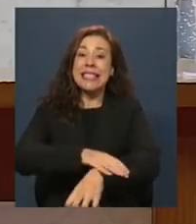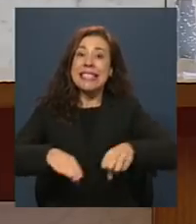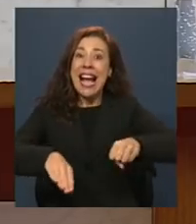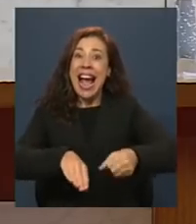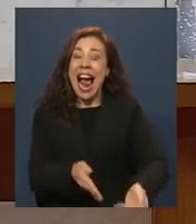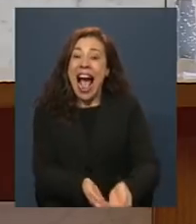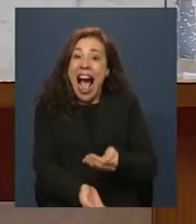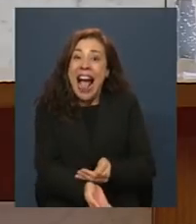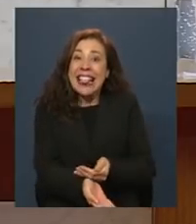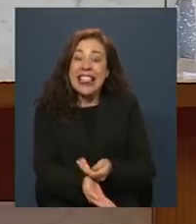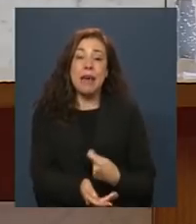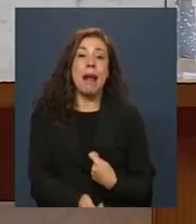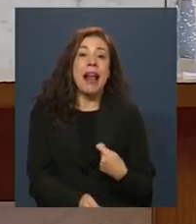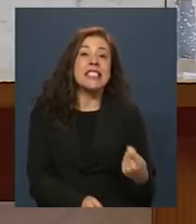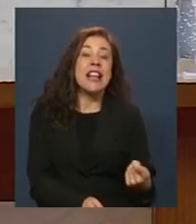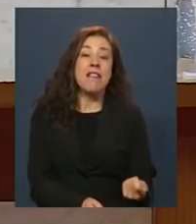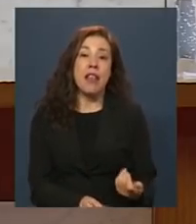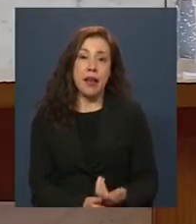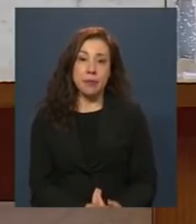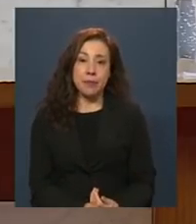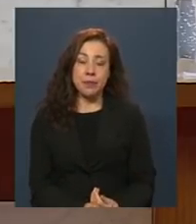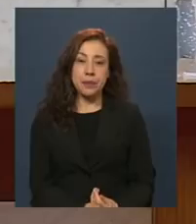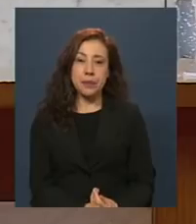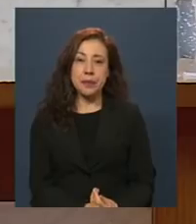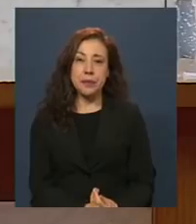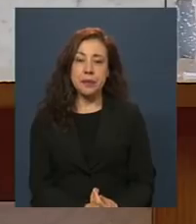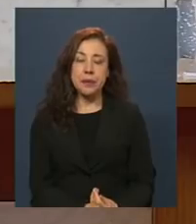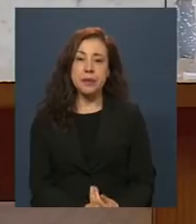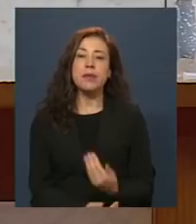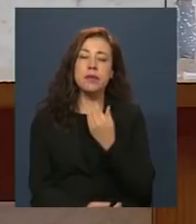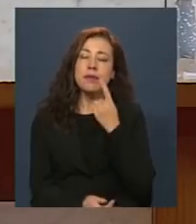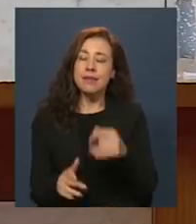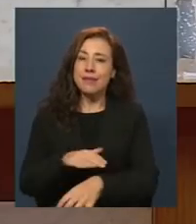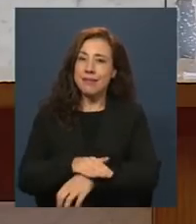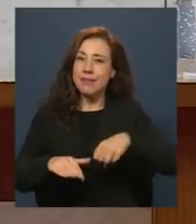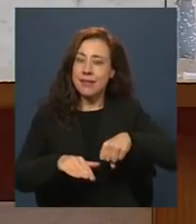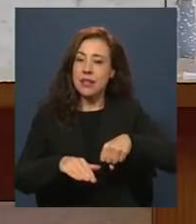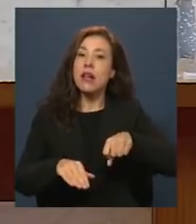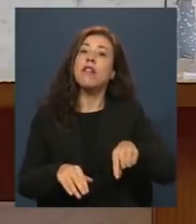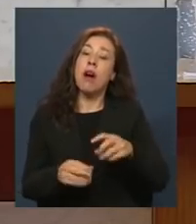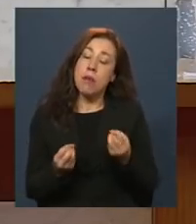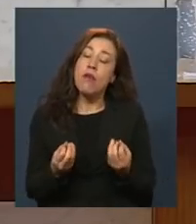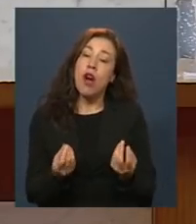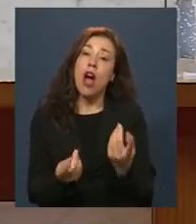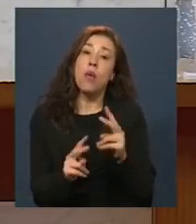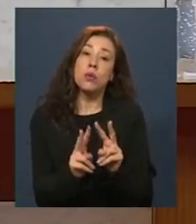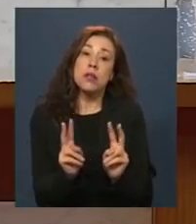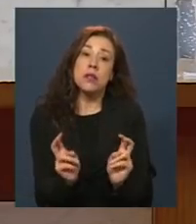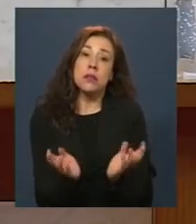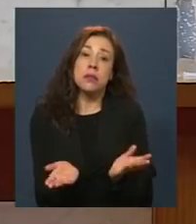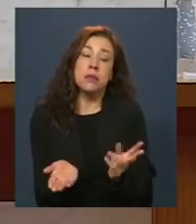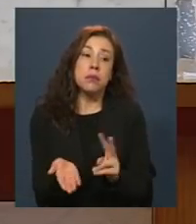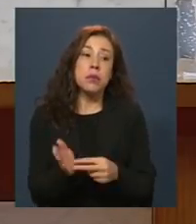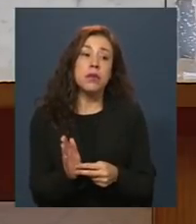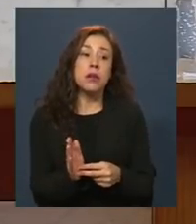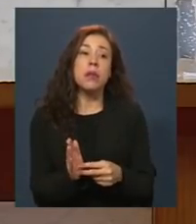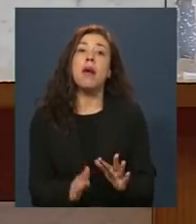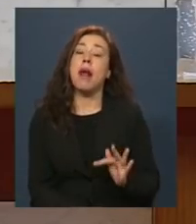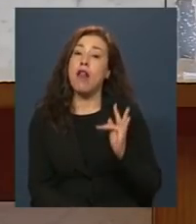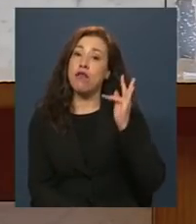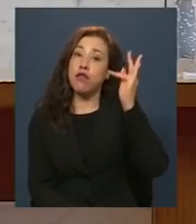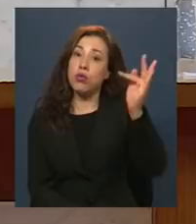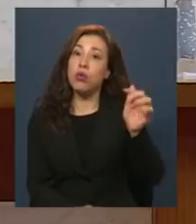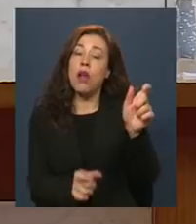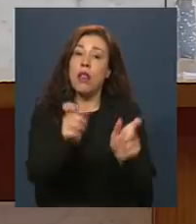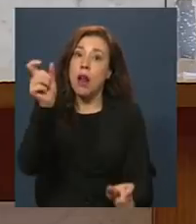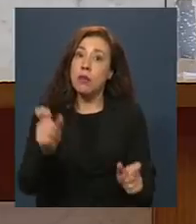remesas a entregar a futuro. Por cierto, estos retiros producirán un efecto en el futuro de las